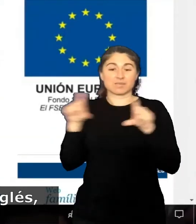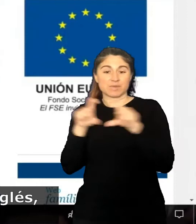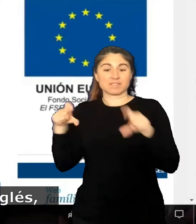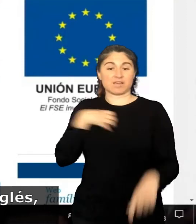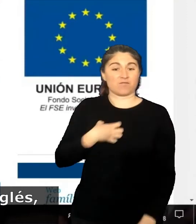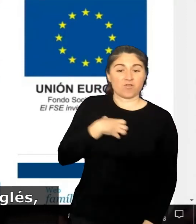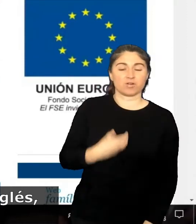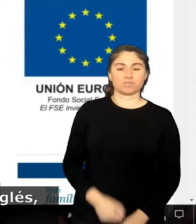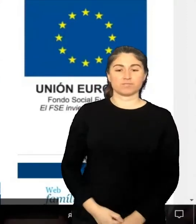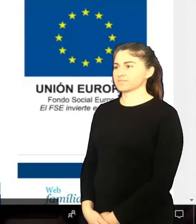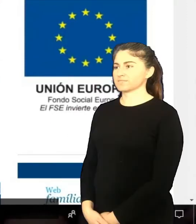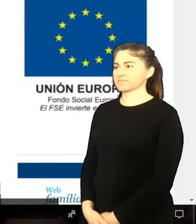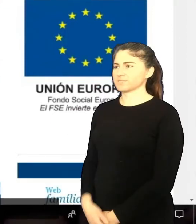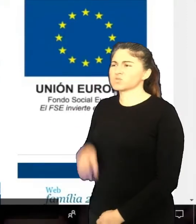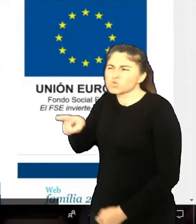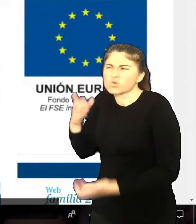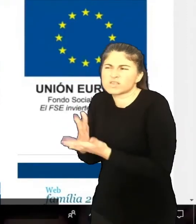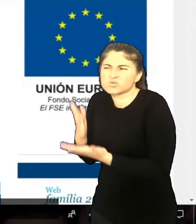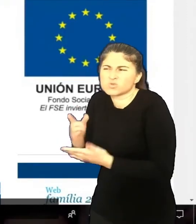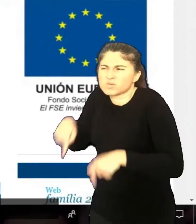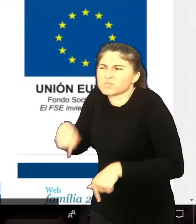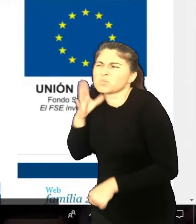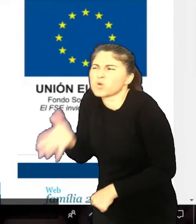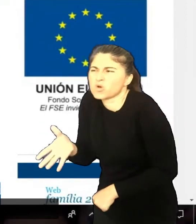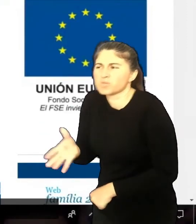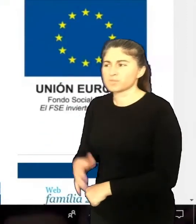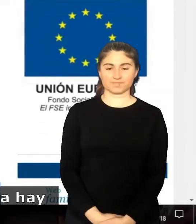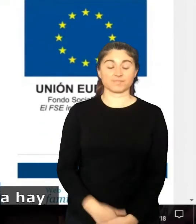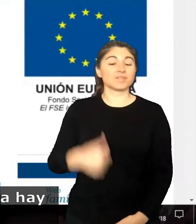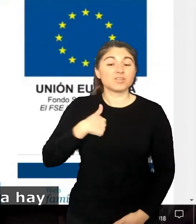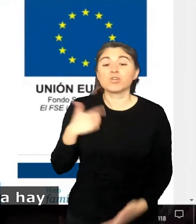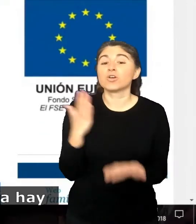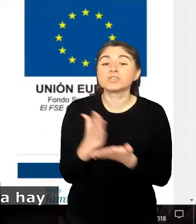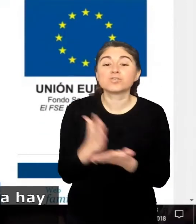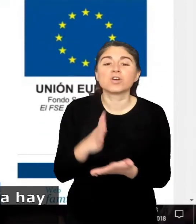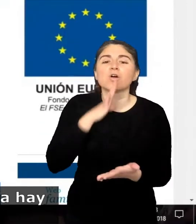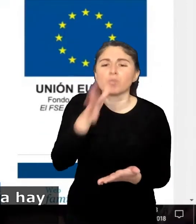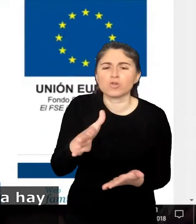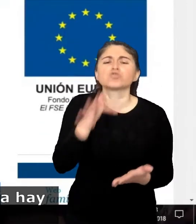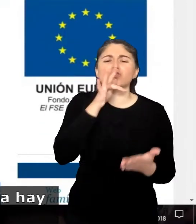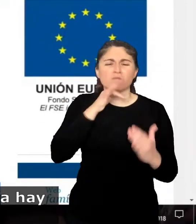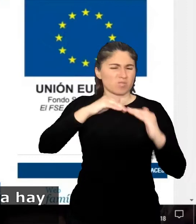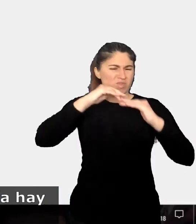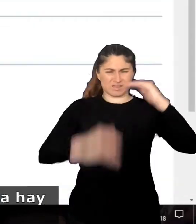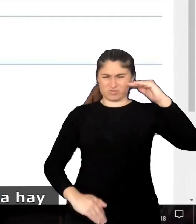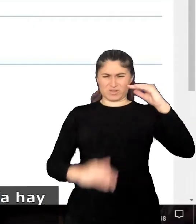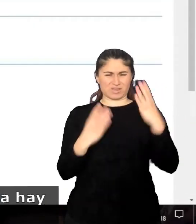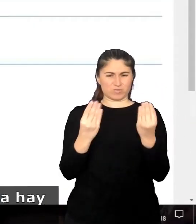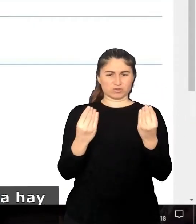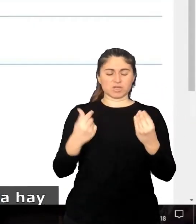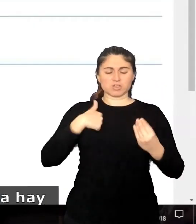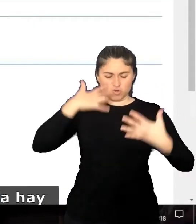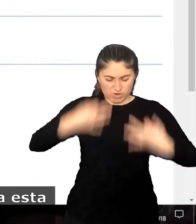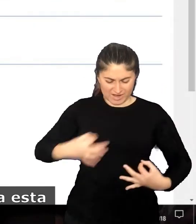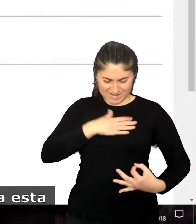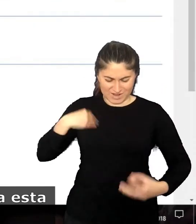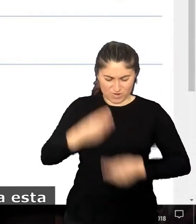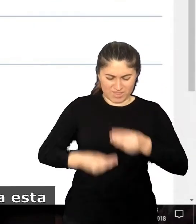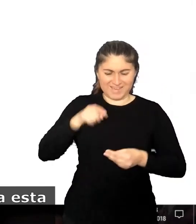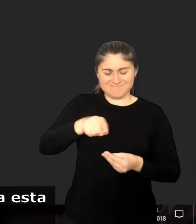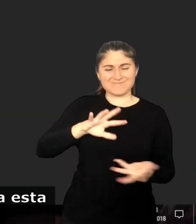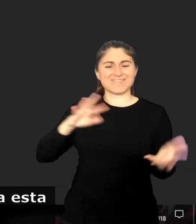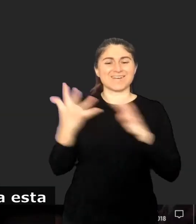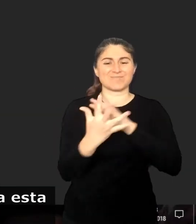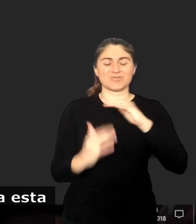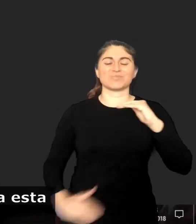empresa, Ford ¿y por qué estás estudiando eso? pues, estoy estudiando esto porque todavía hay mucha desigualdad y quería hacer